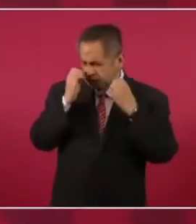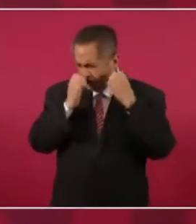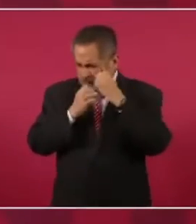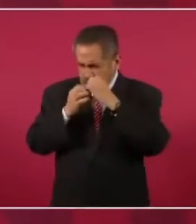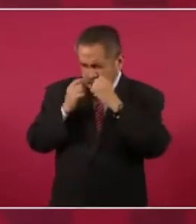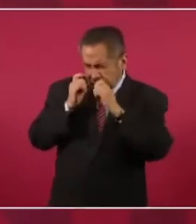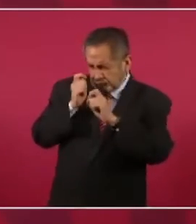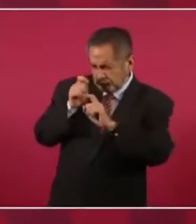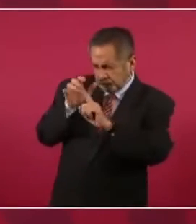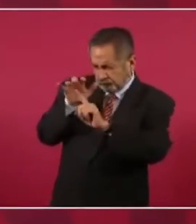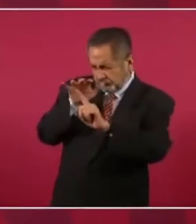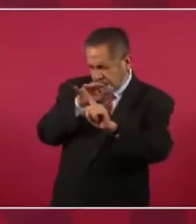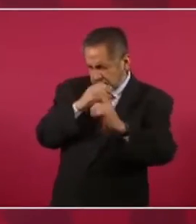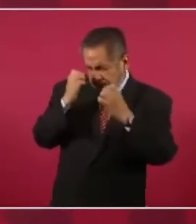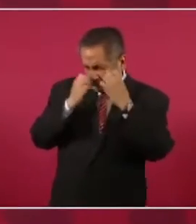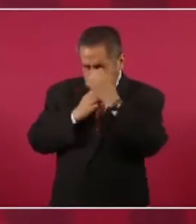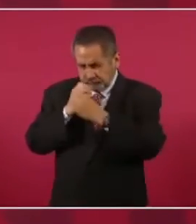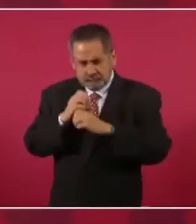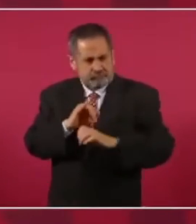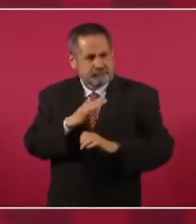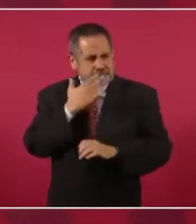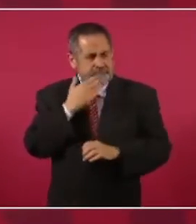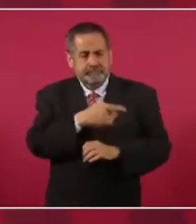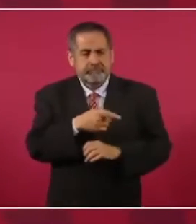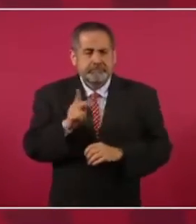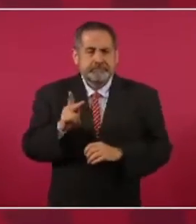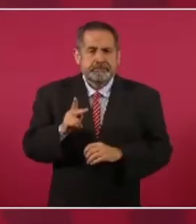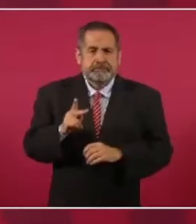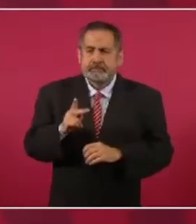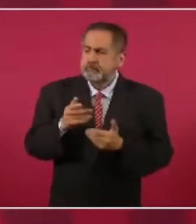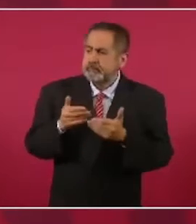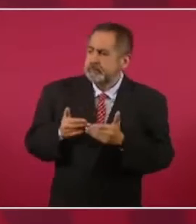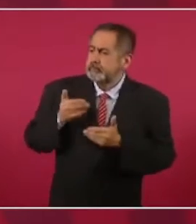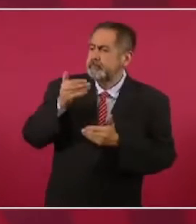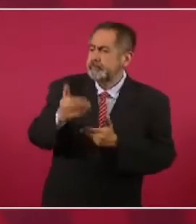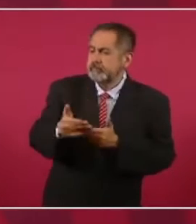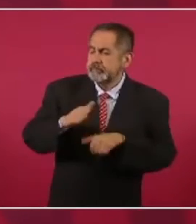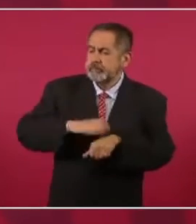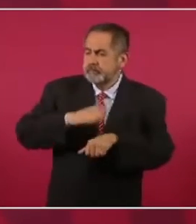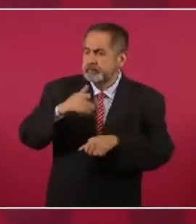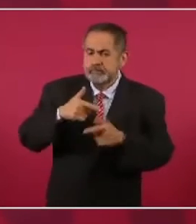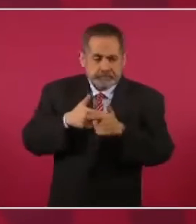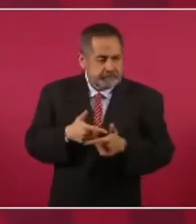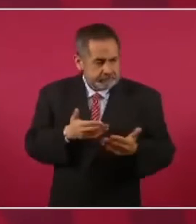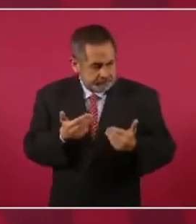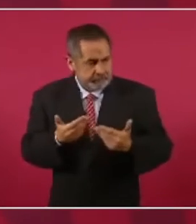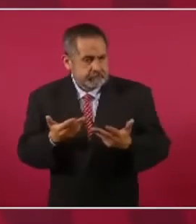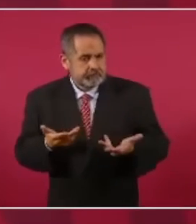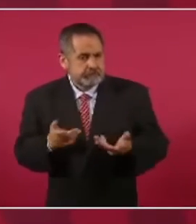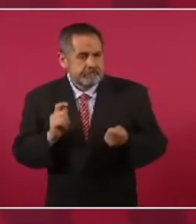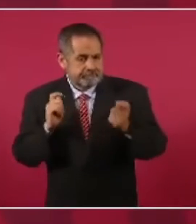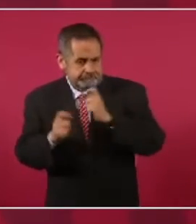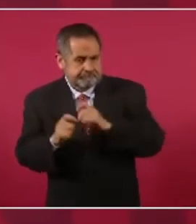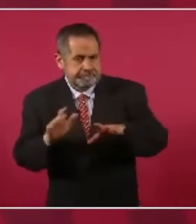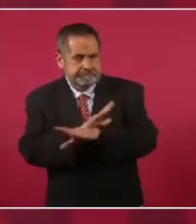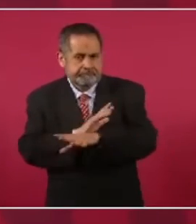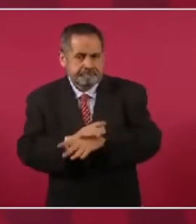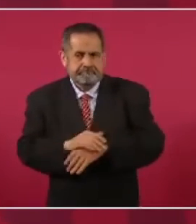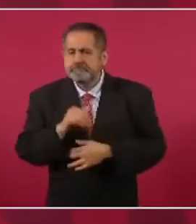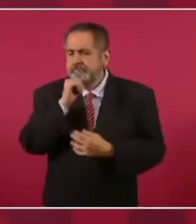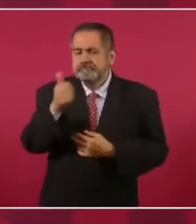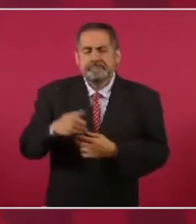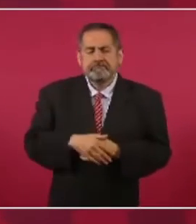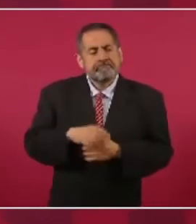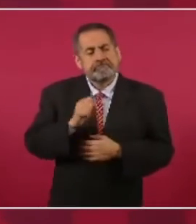realidad, pero no dan el siguiente paso, la transformación de la realidad.